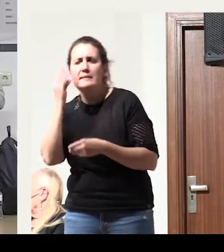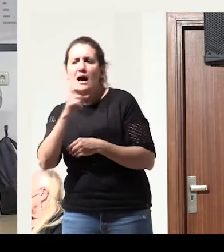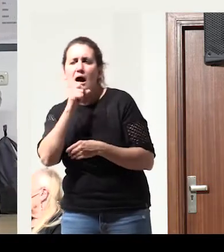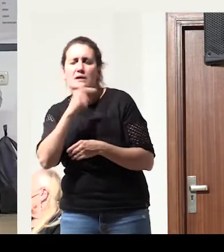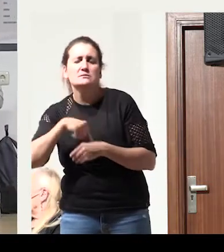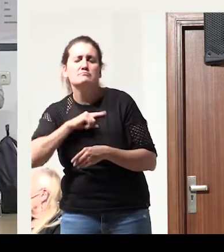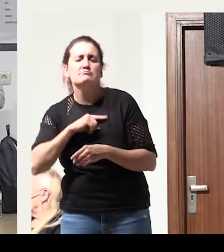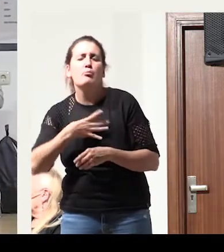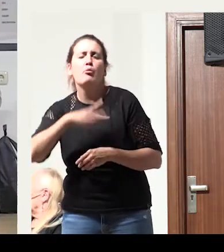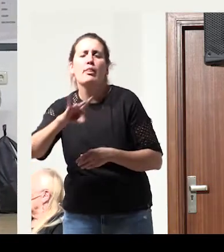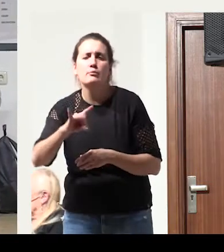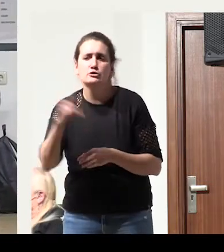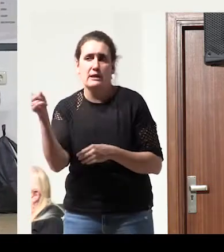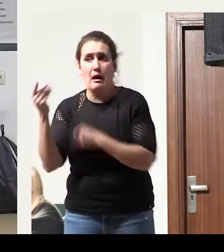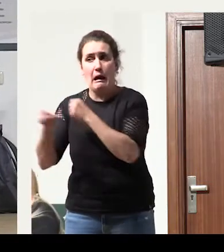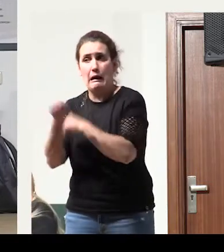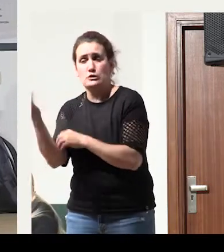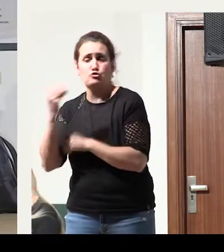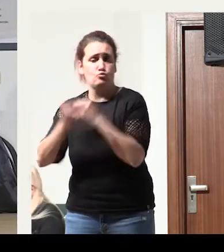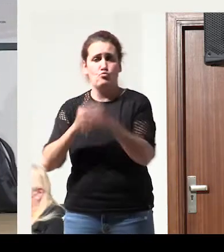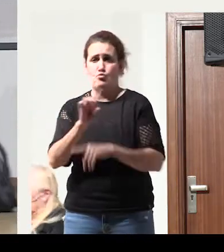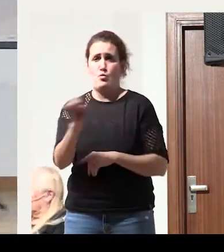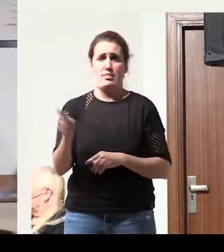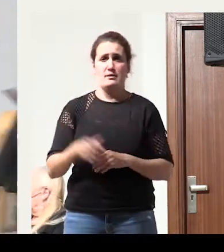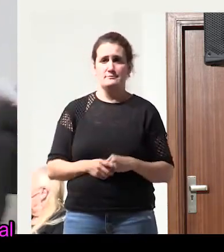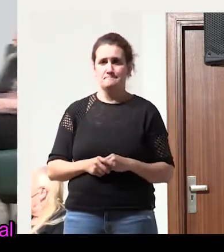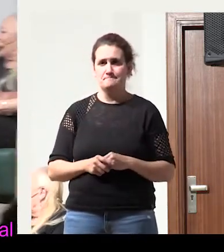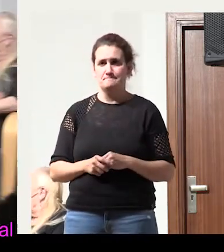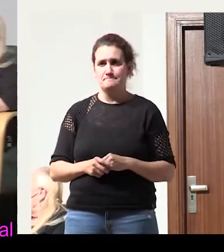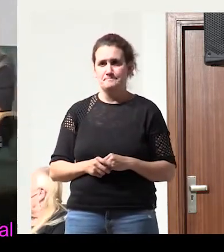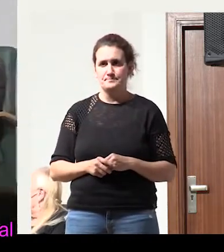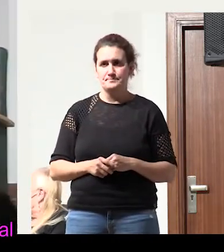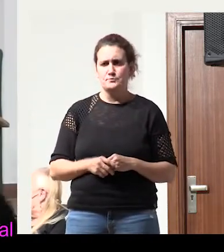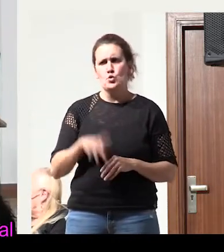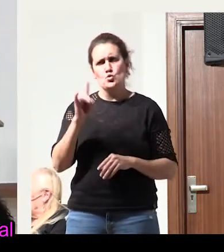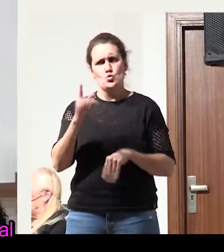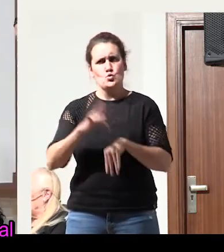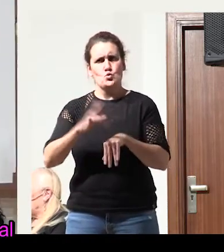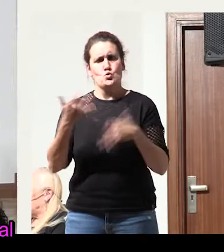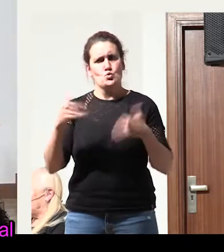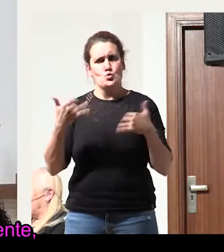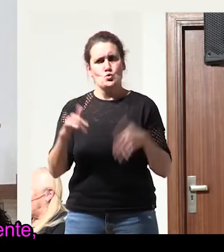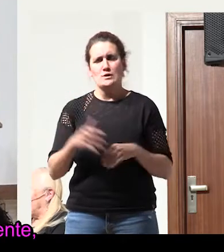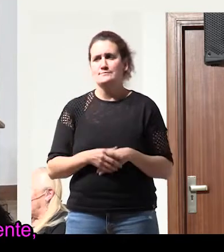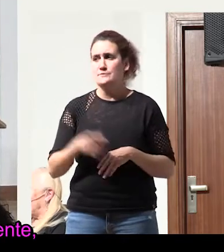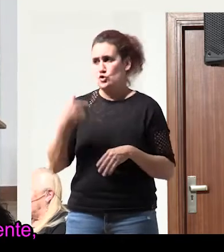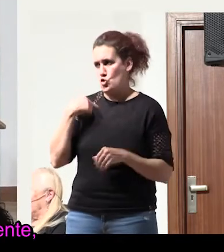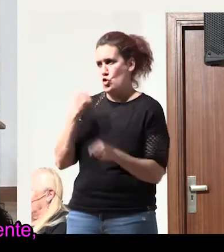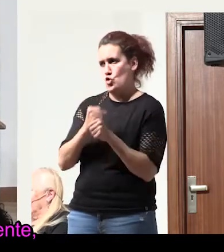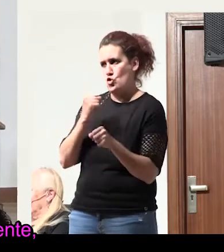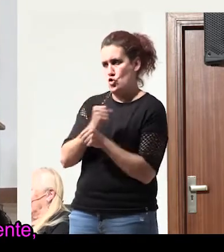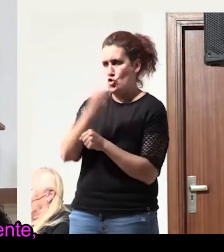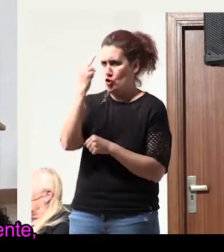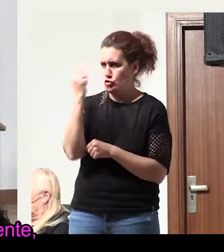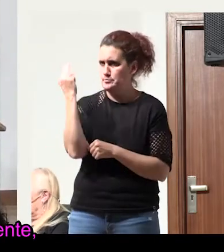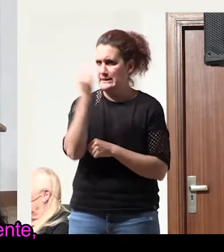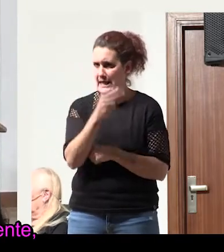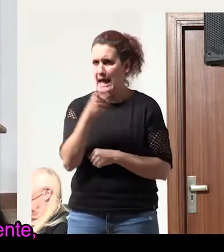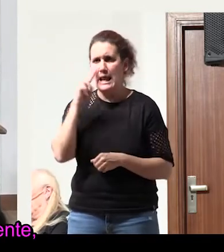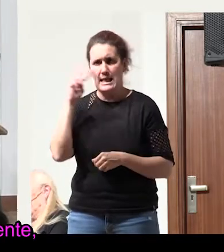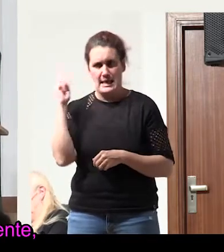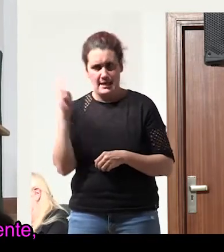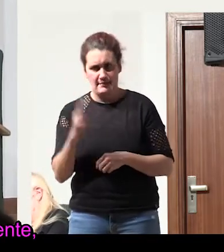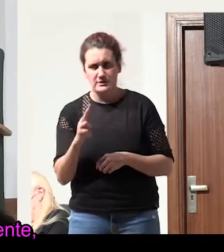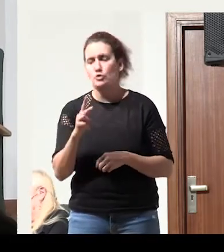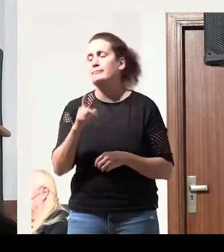Así. Sí. Es espinoso, ¿eh? Yo he trabajado en un hospital y he visto, no a todo el